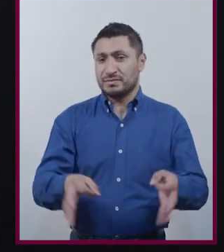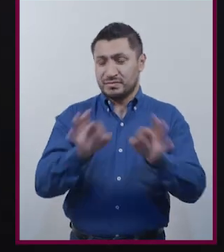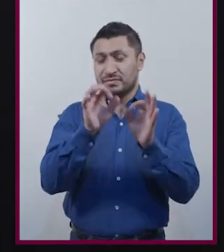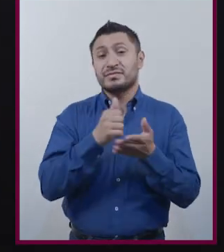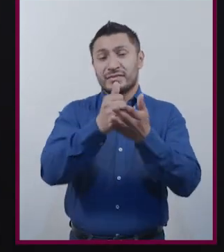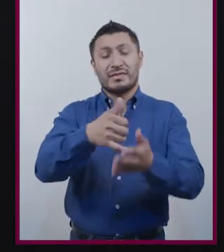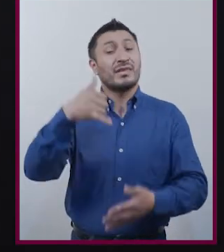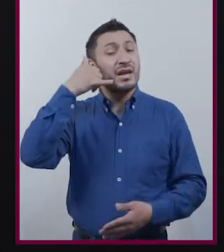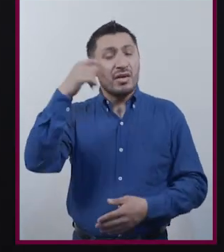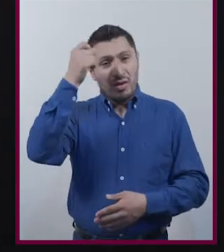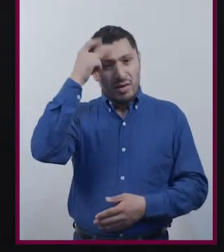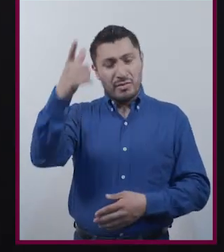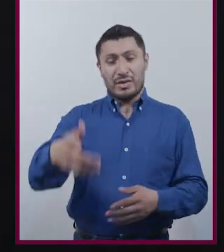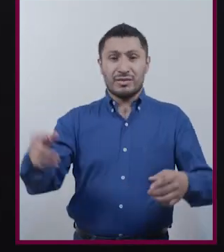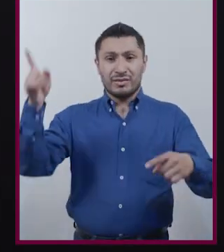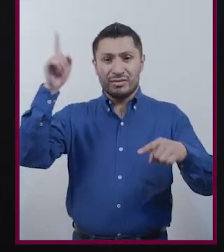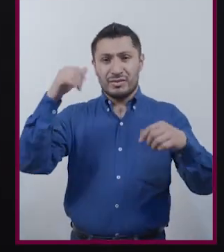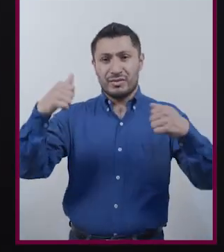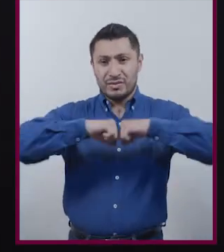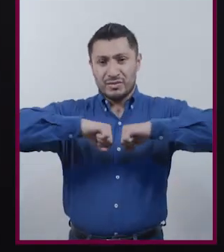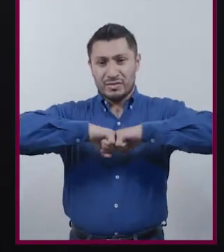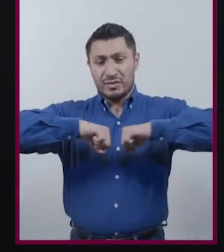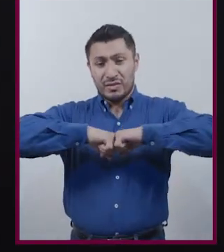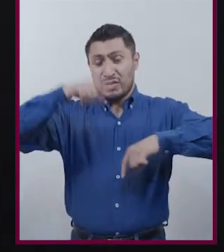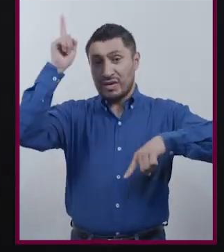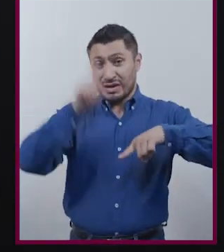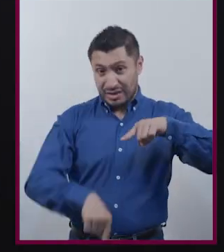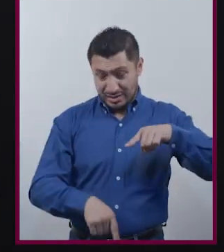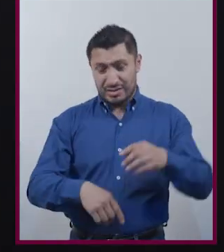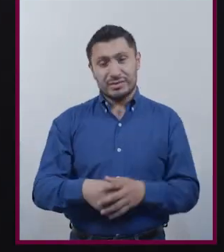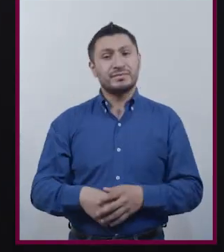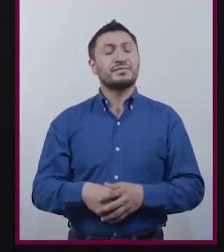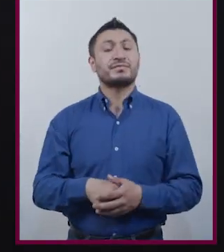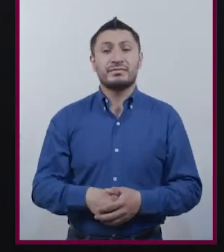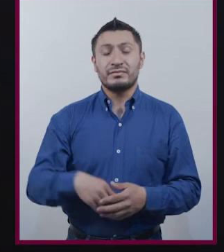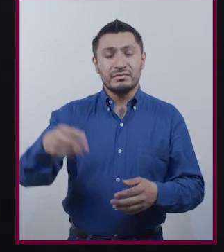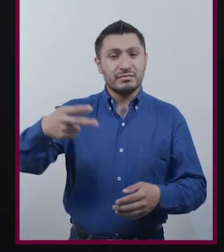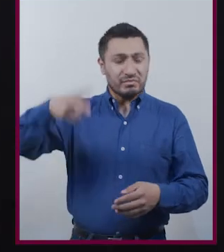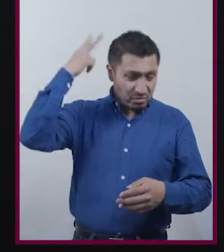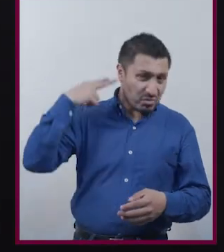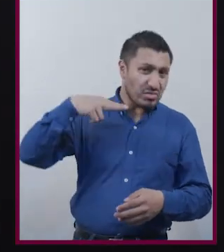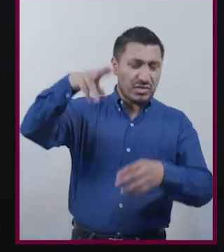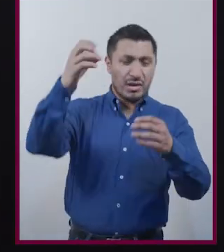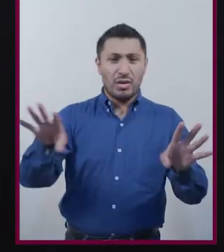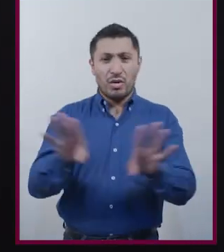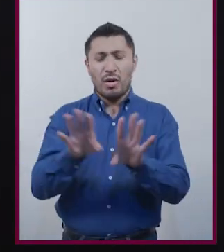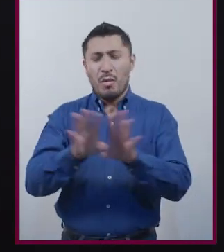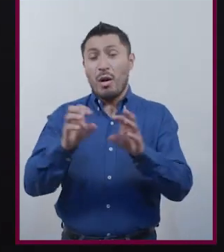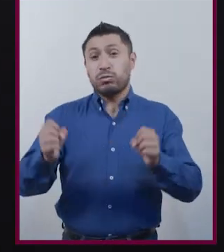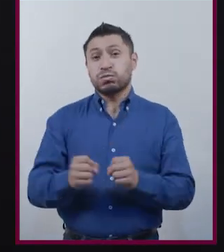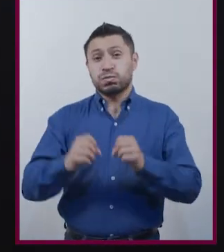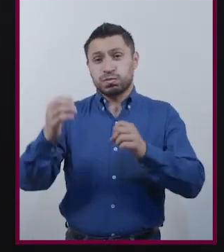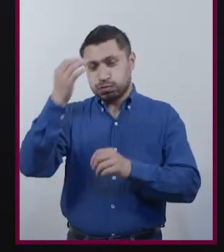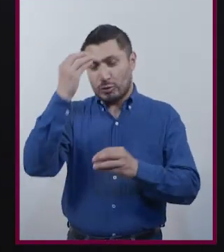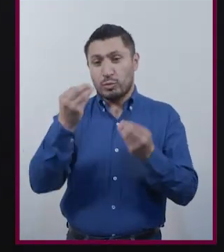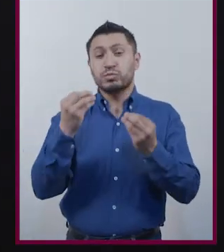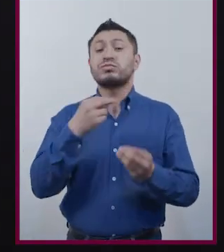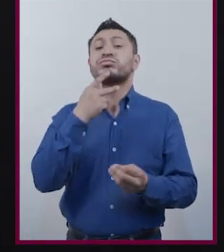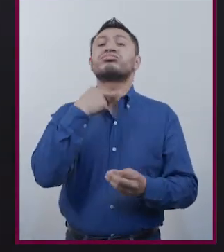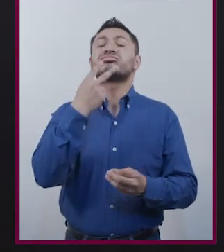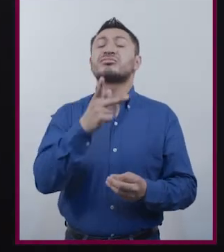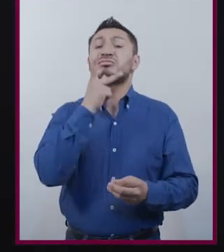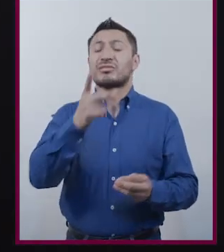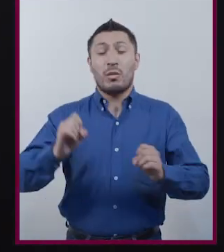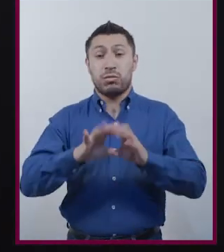teléfono, un invento que rompió las fronteras físicas del sonido, que hizo viajar y que provocó una explosión de palabras, esencia